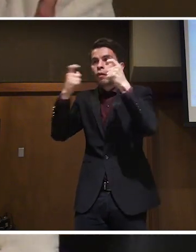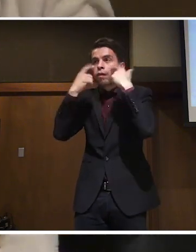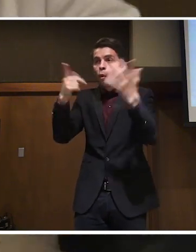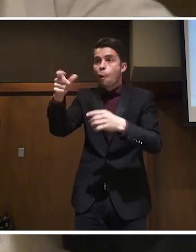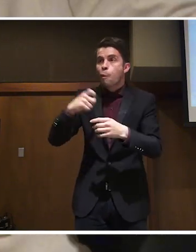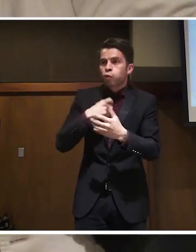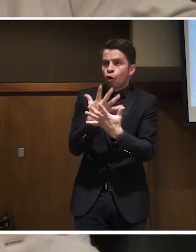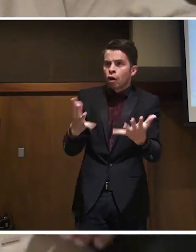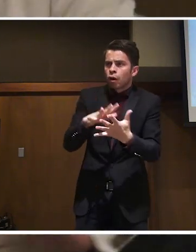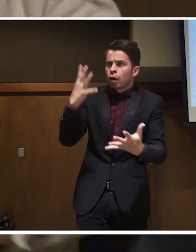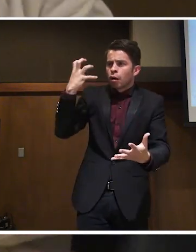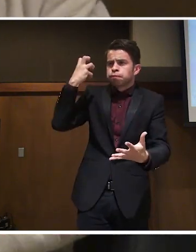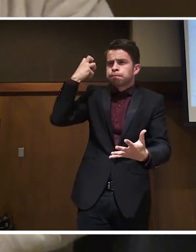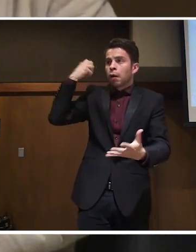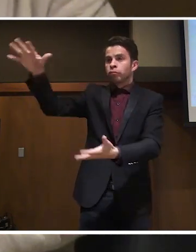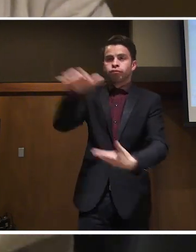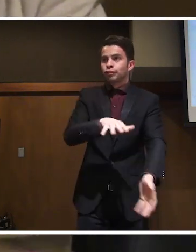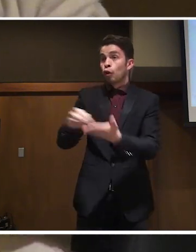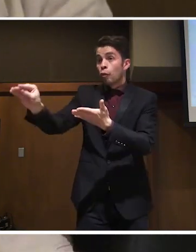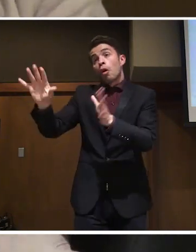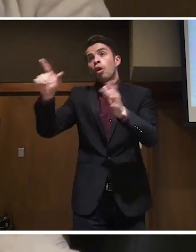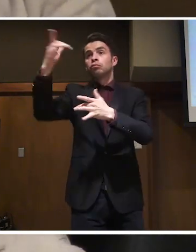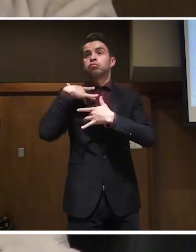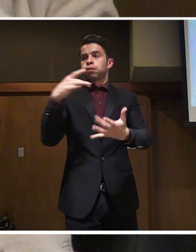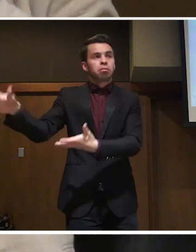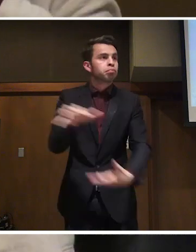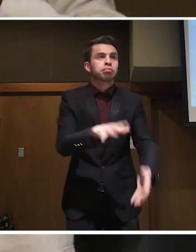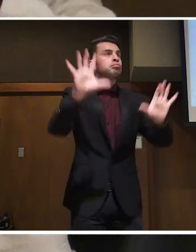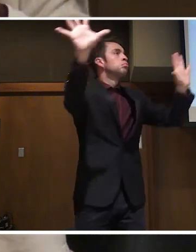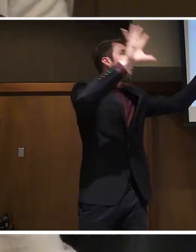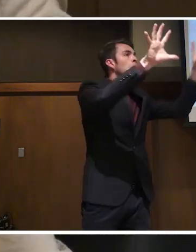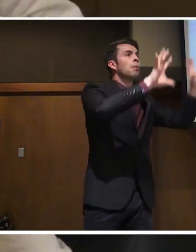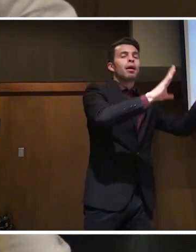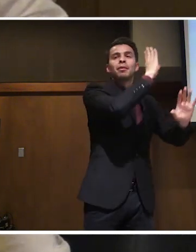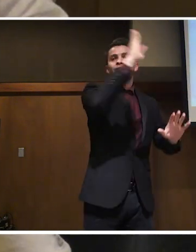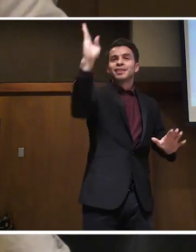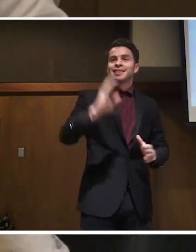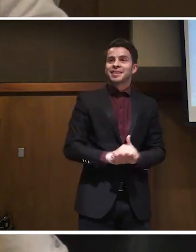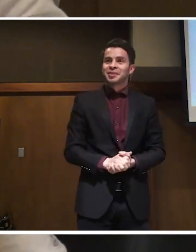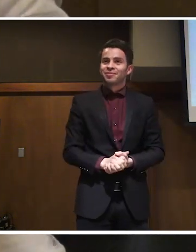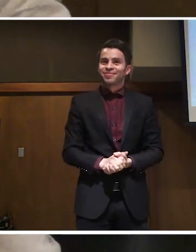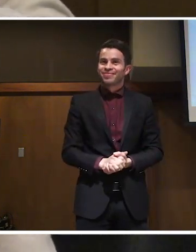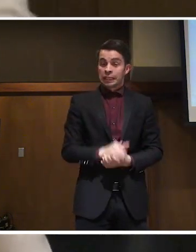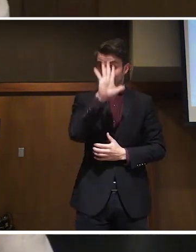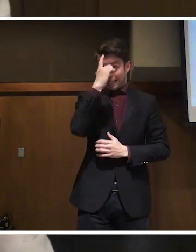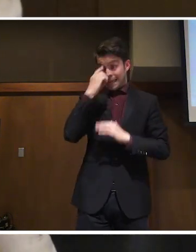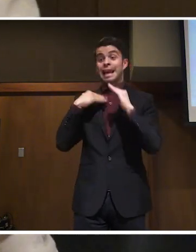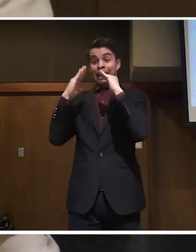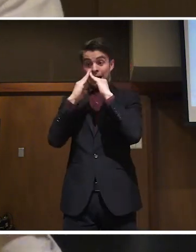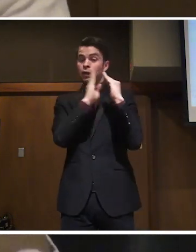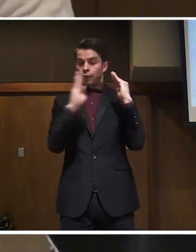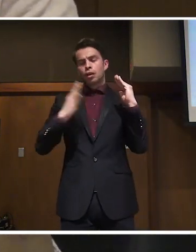Ahora, ¿uno qué pensaría? Pues al integrarse estas bibliotecas personales, en parte